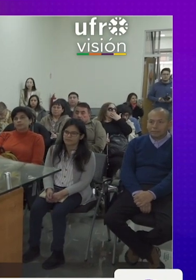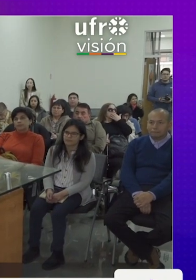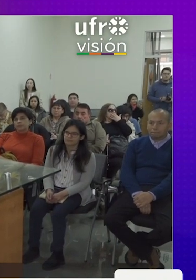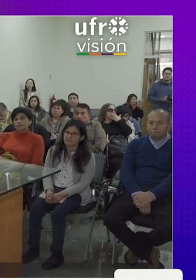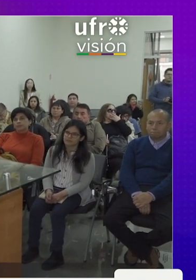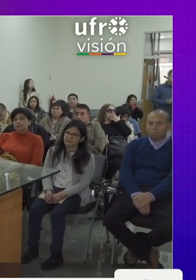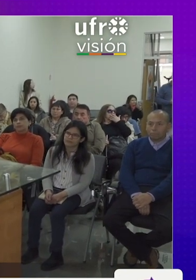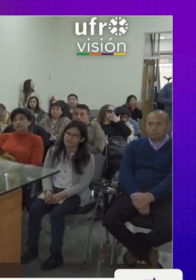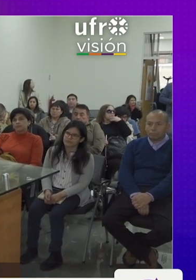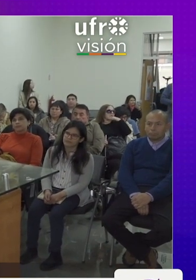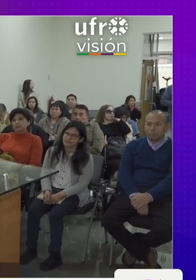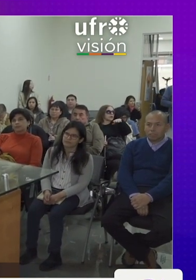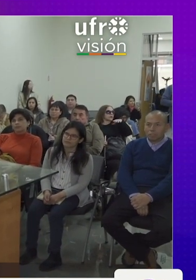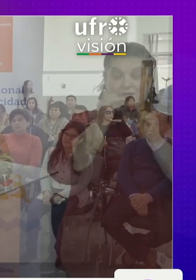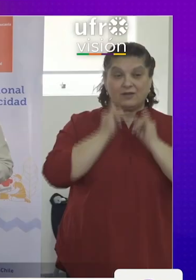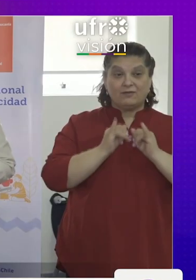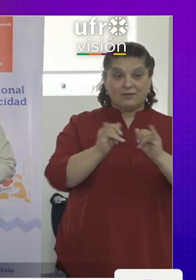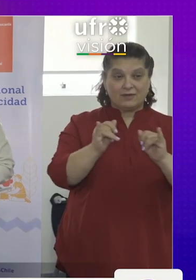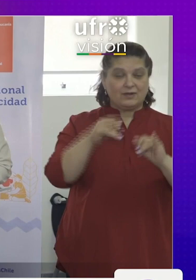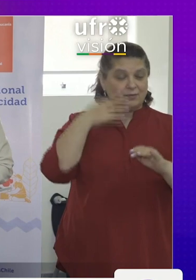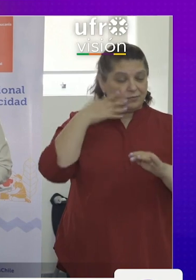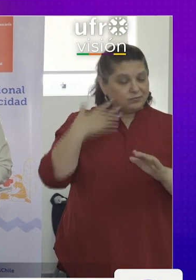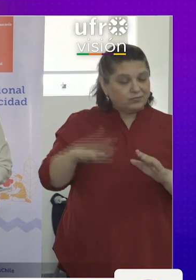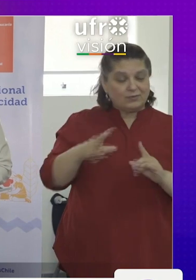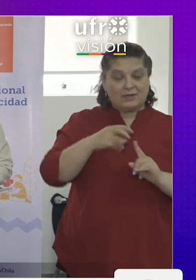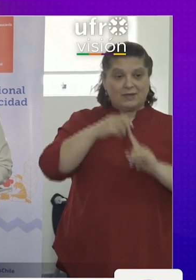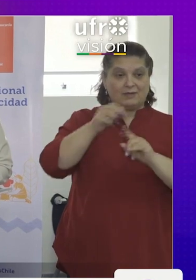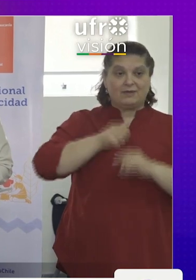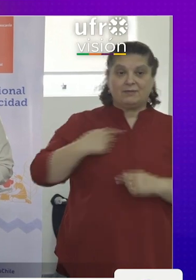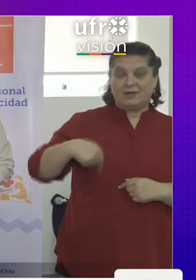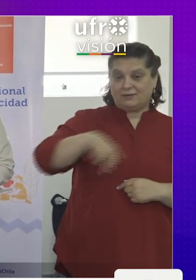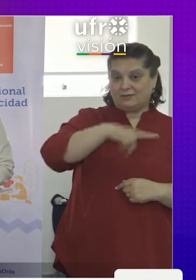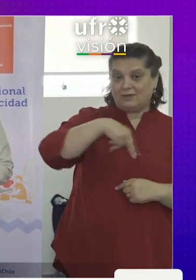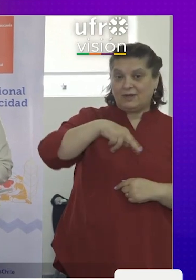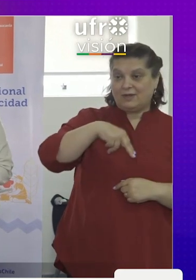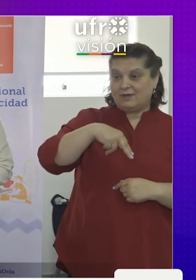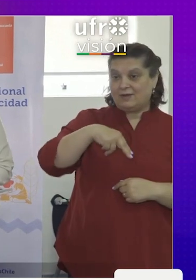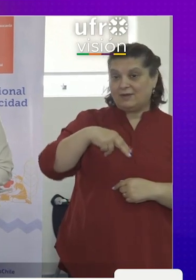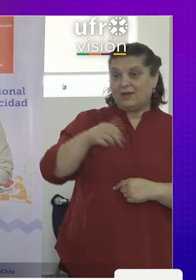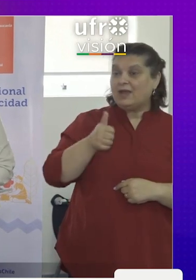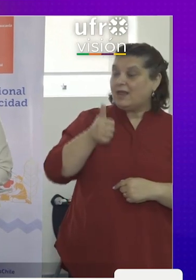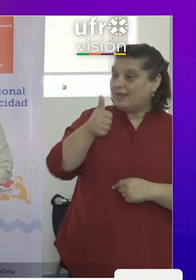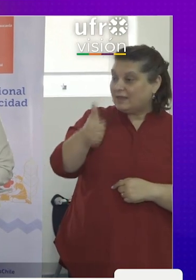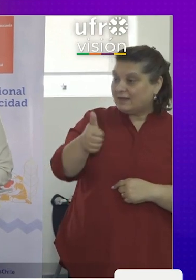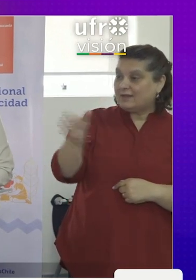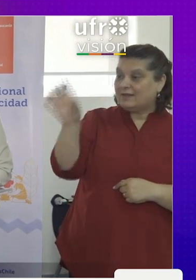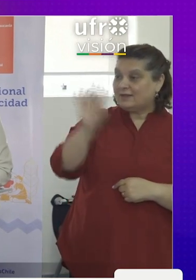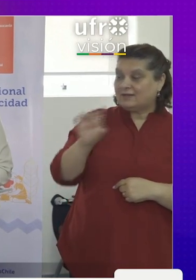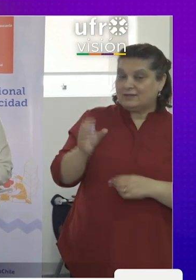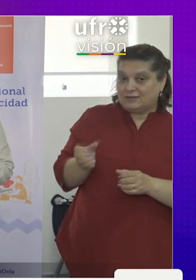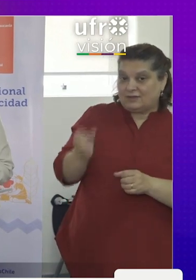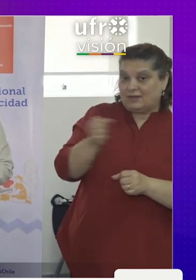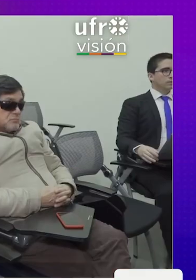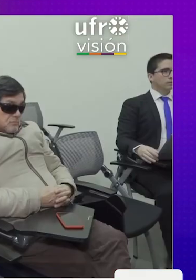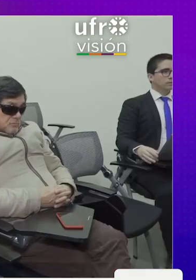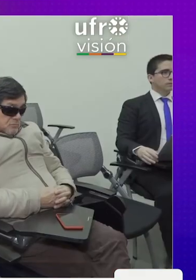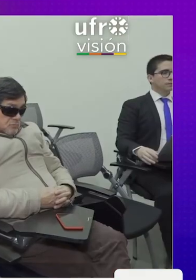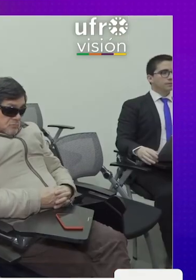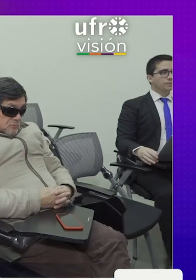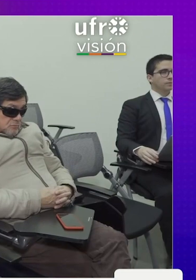No sé si aparezco en cámara, ¿no? No, Cecilia, no se preocupe, la estamos escuchando perfectamente. Cecilia,